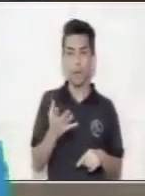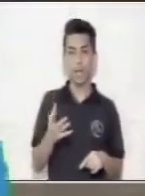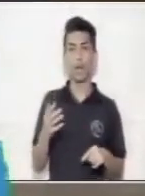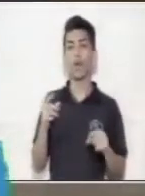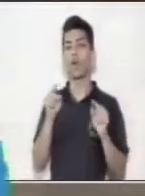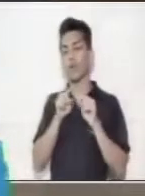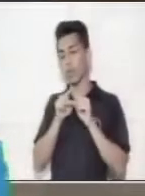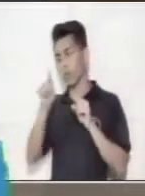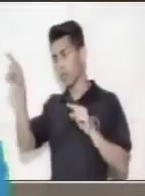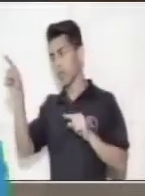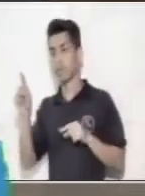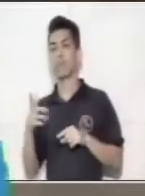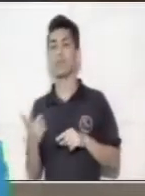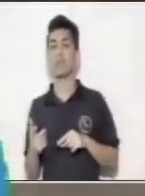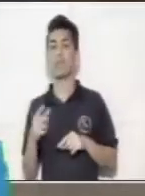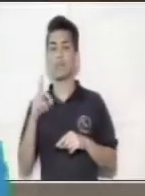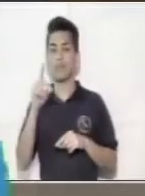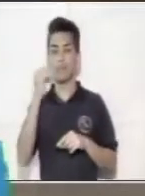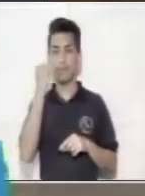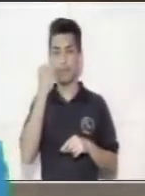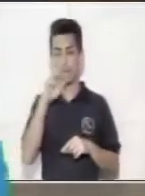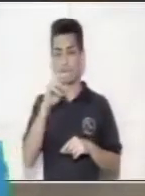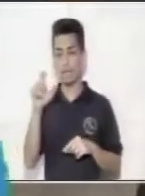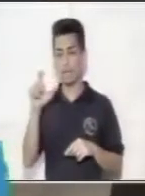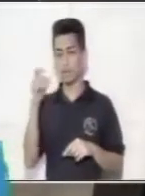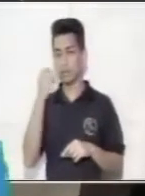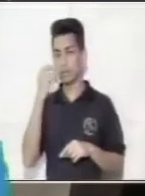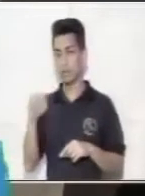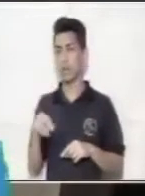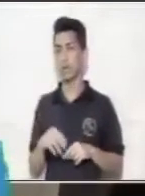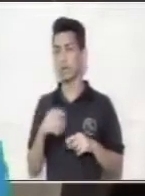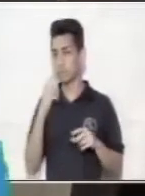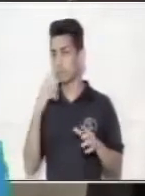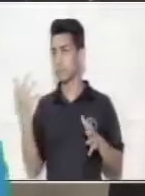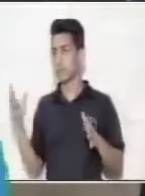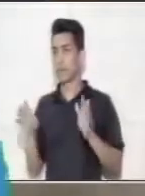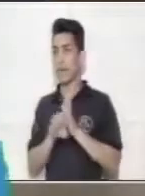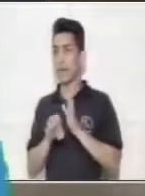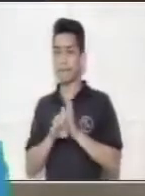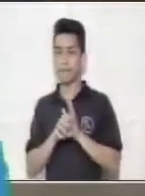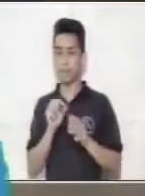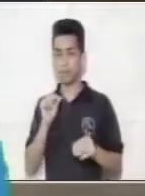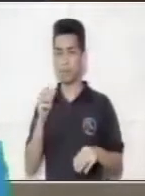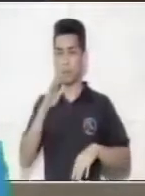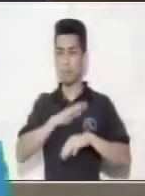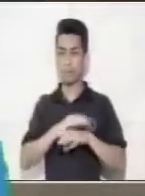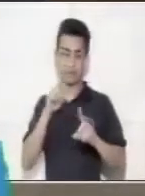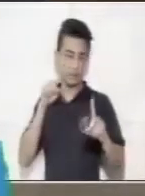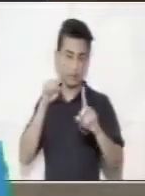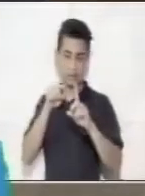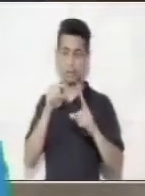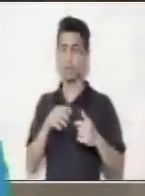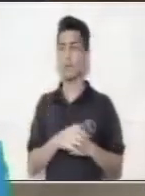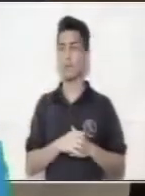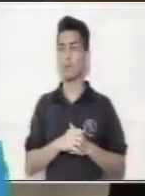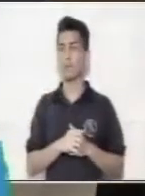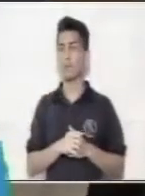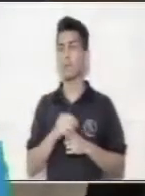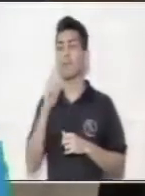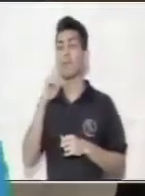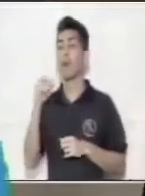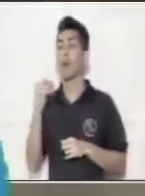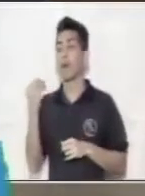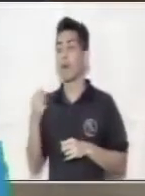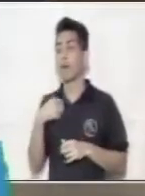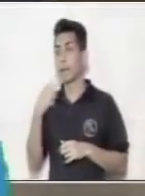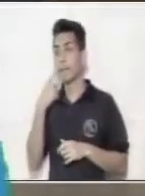la dirección. Vamos a ver unos ejemplos más específicos, porque cuando hablamos